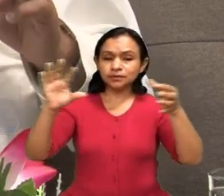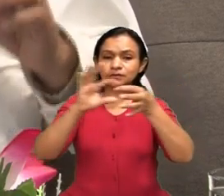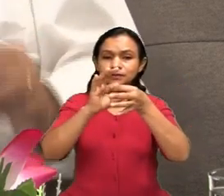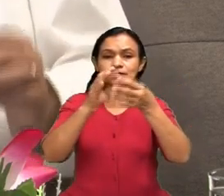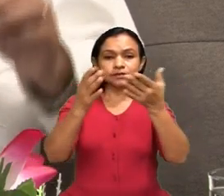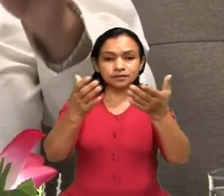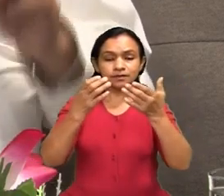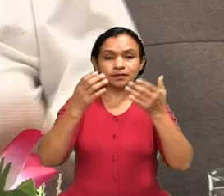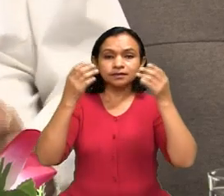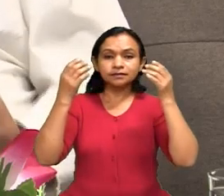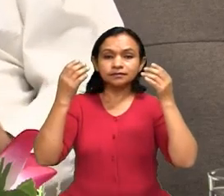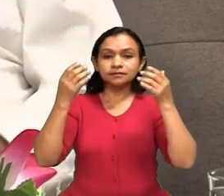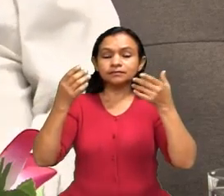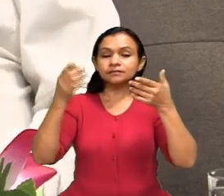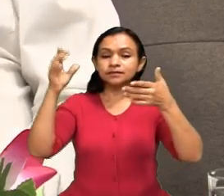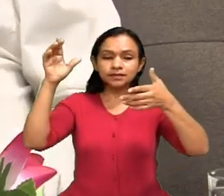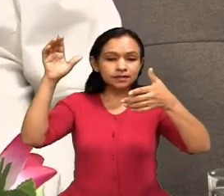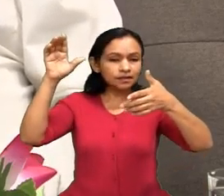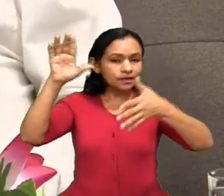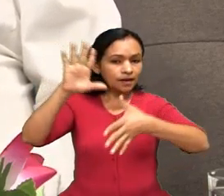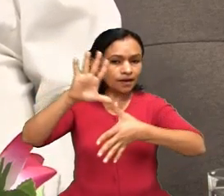esa América indígena